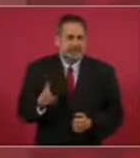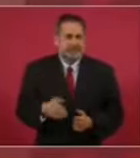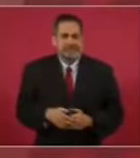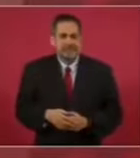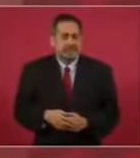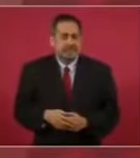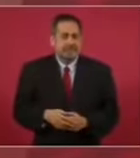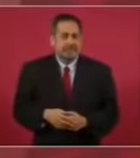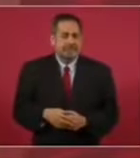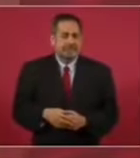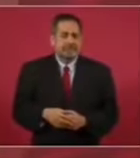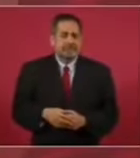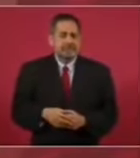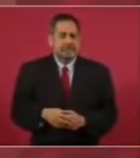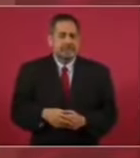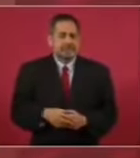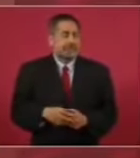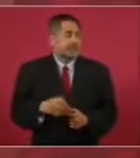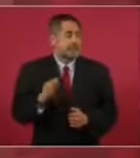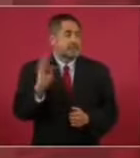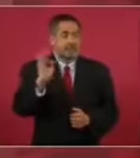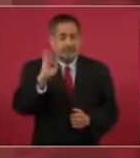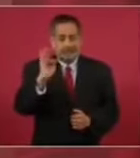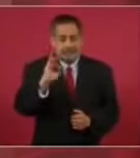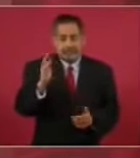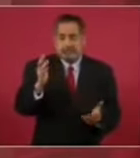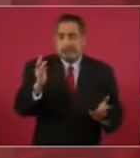y si quiere uno